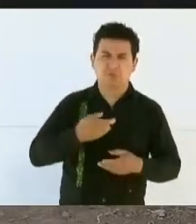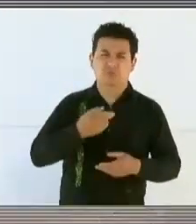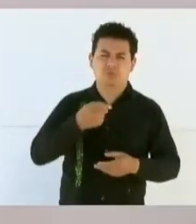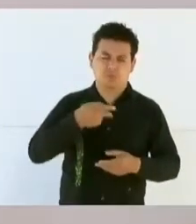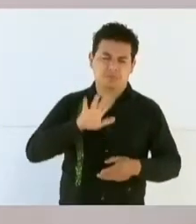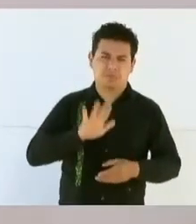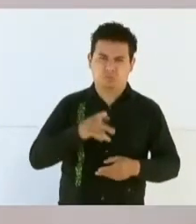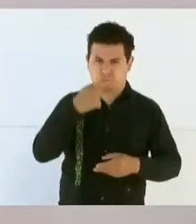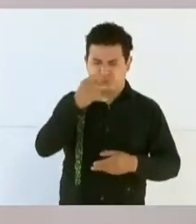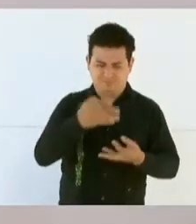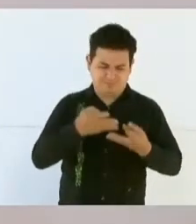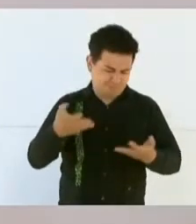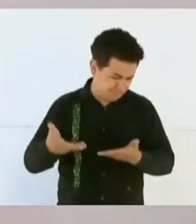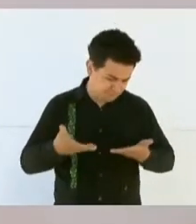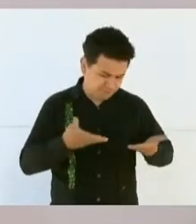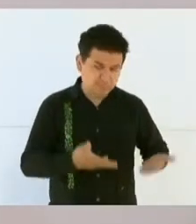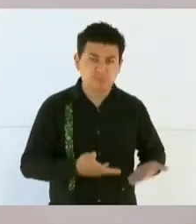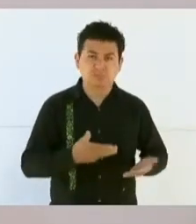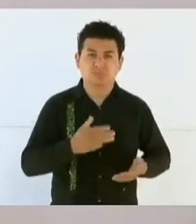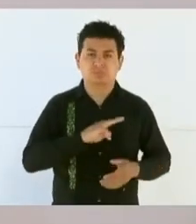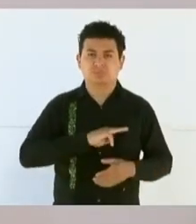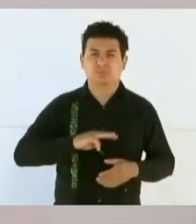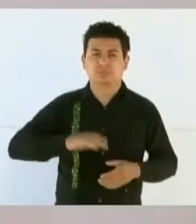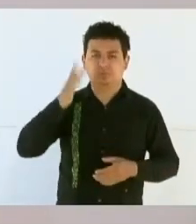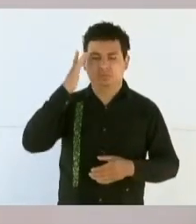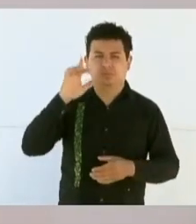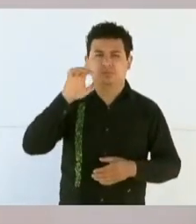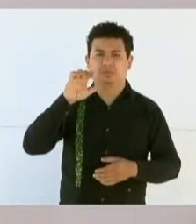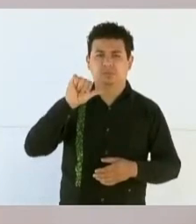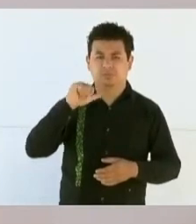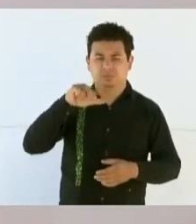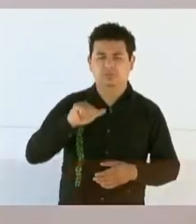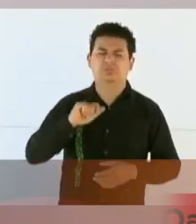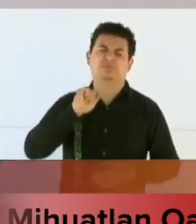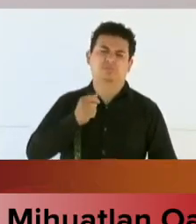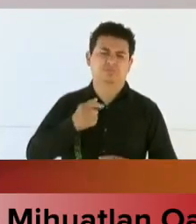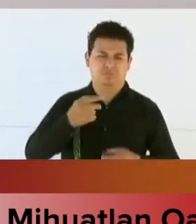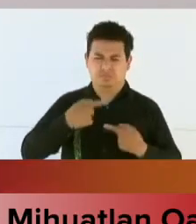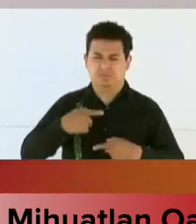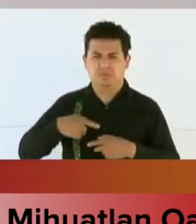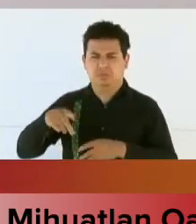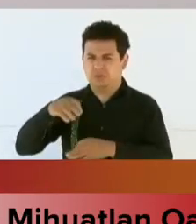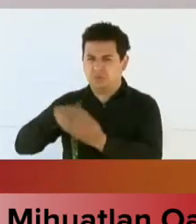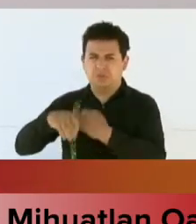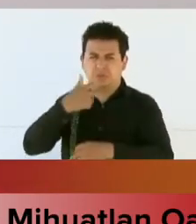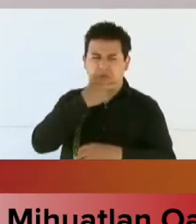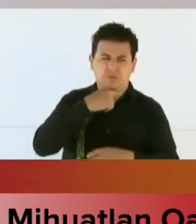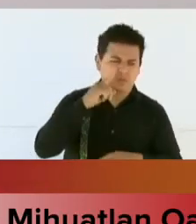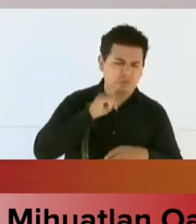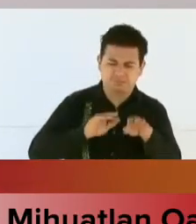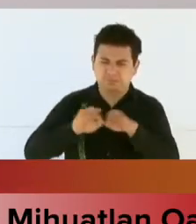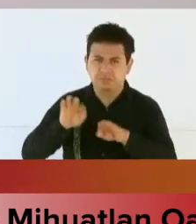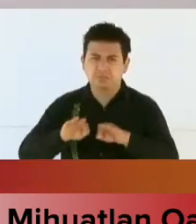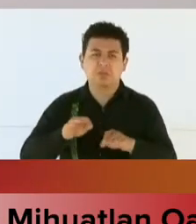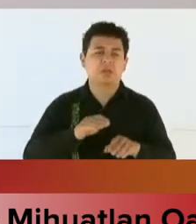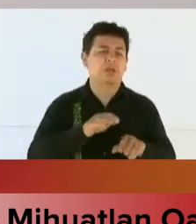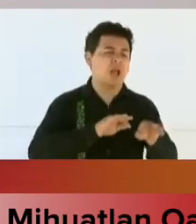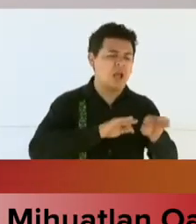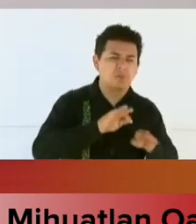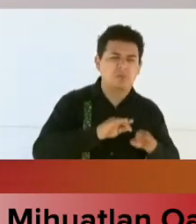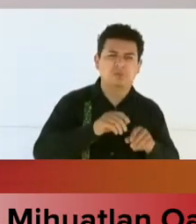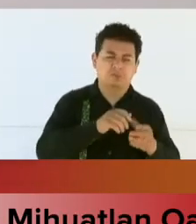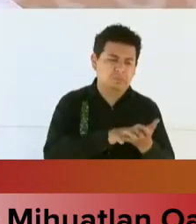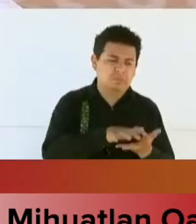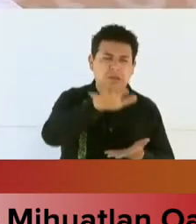municipio de Santa Ana se conforma con personas trabajadoras, en su mayoría campesinos, que